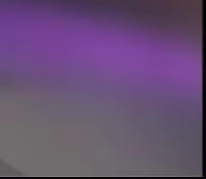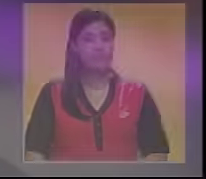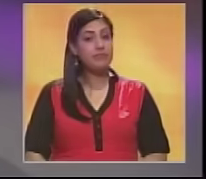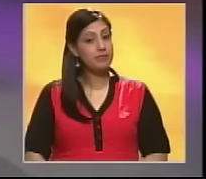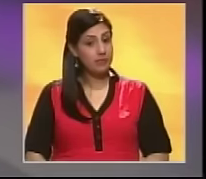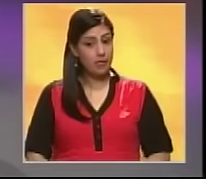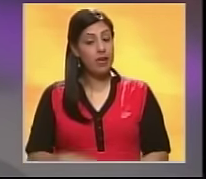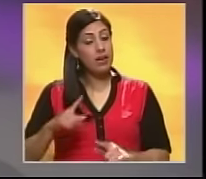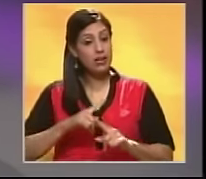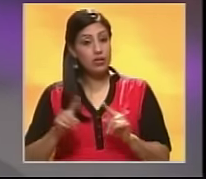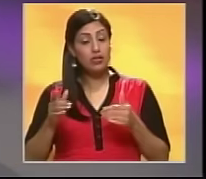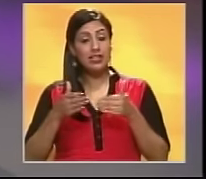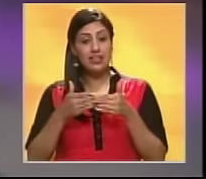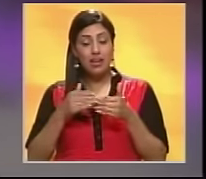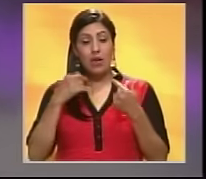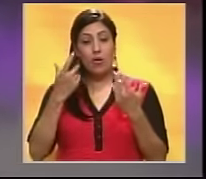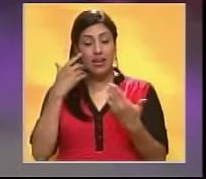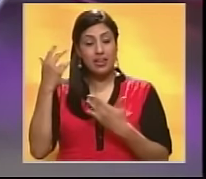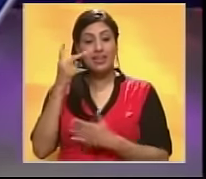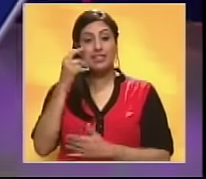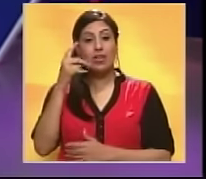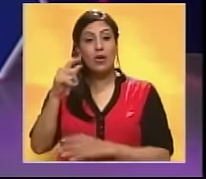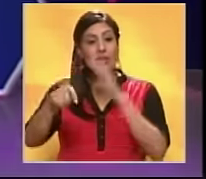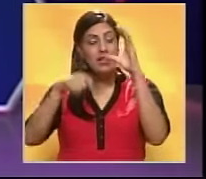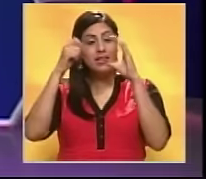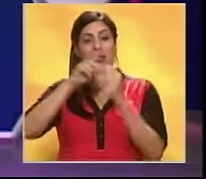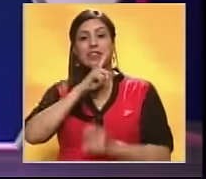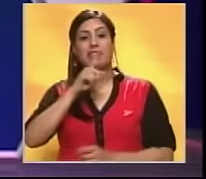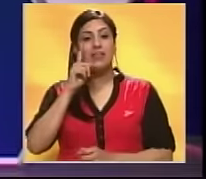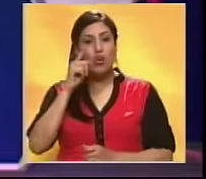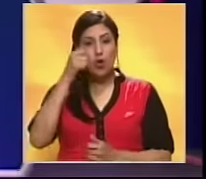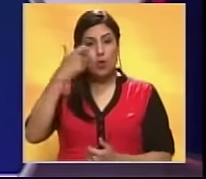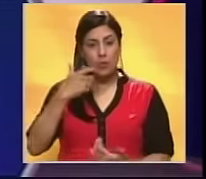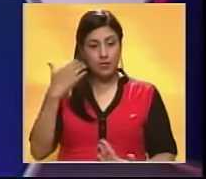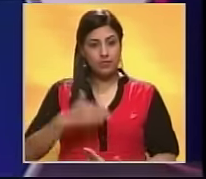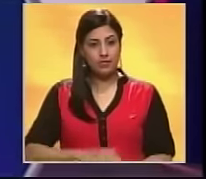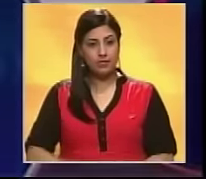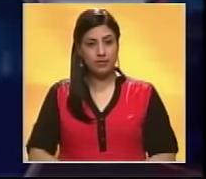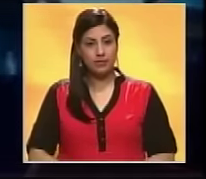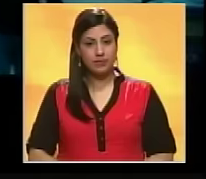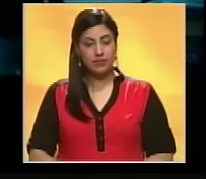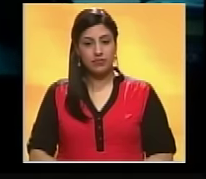Y cerramos con el primer adelanto de la segunda parte de la película Deadpool.